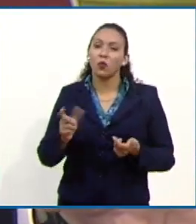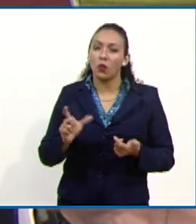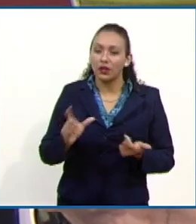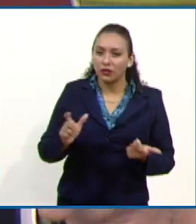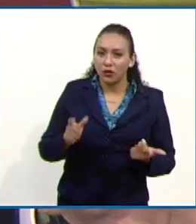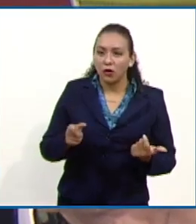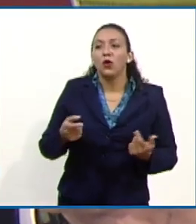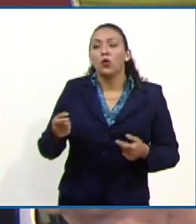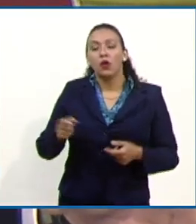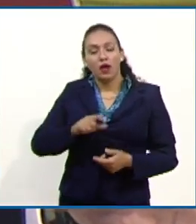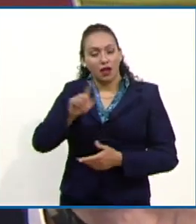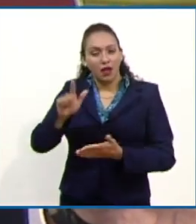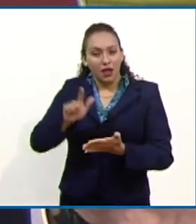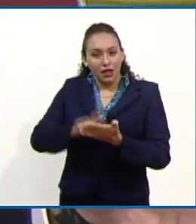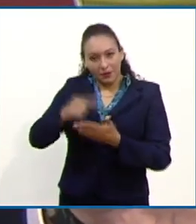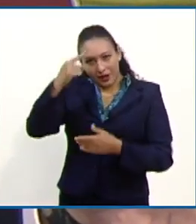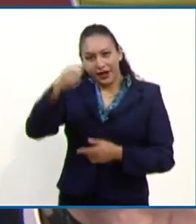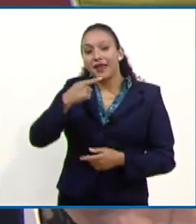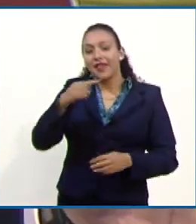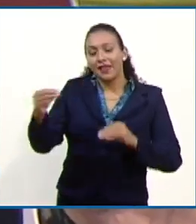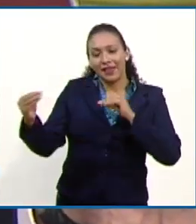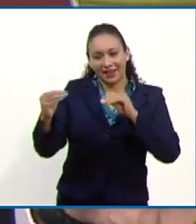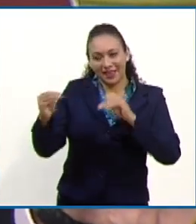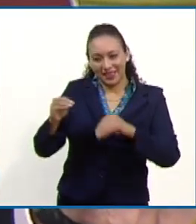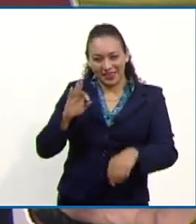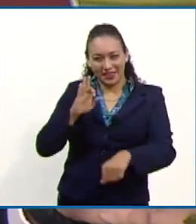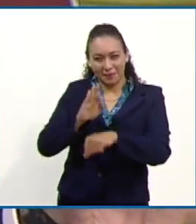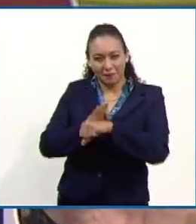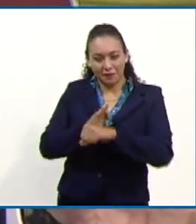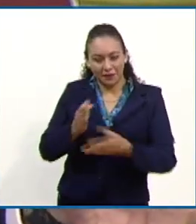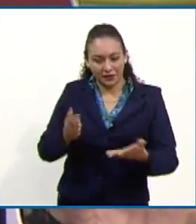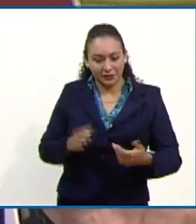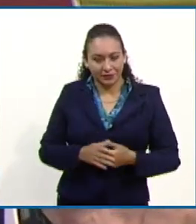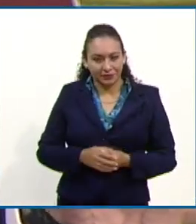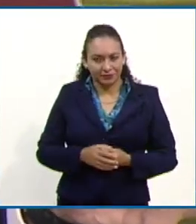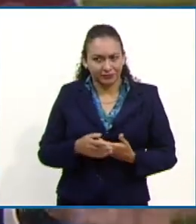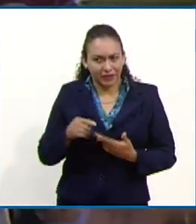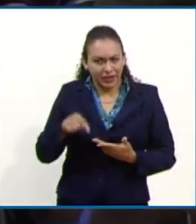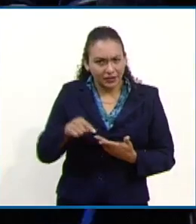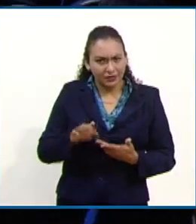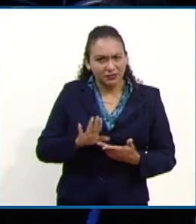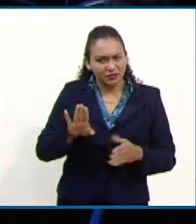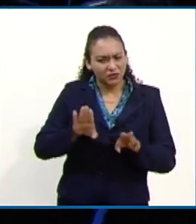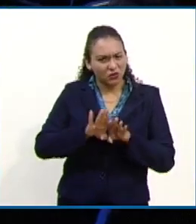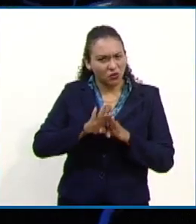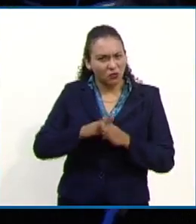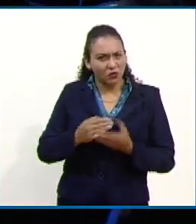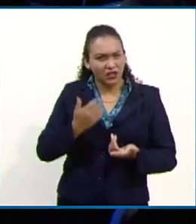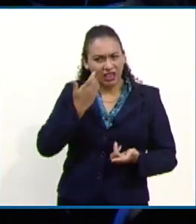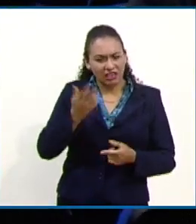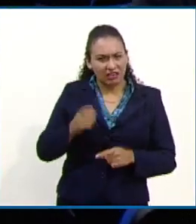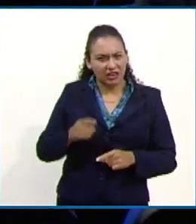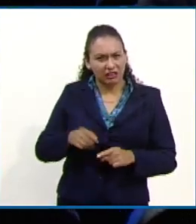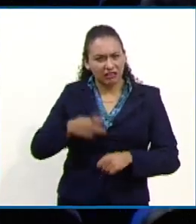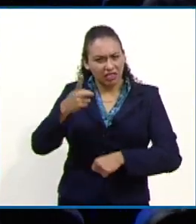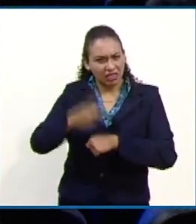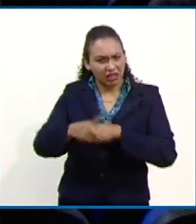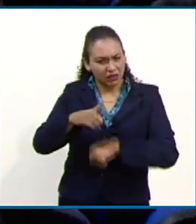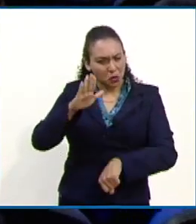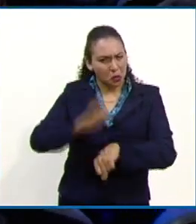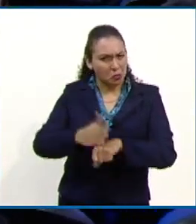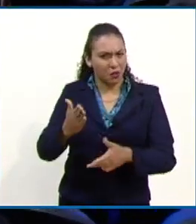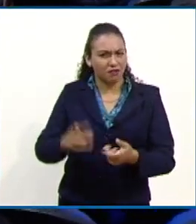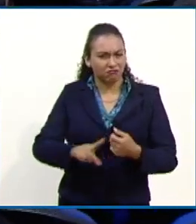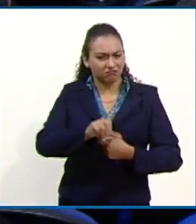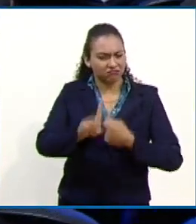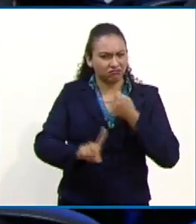amparo, esta reforma, la constitucional, lo fortalece, pero además lo extiende a controversias y